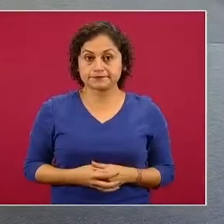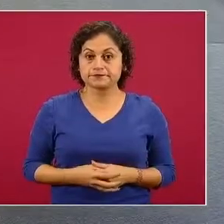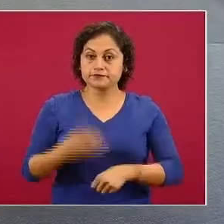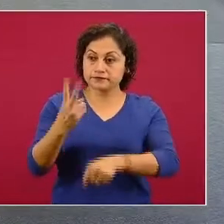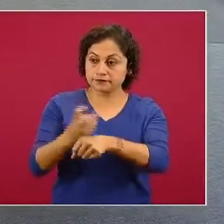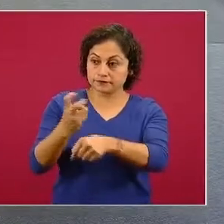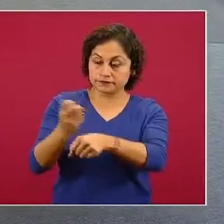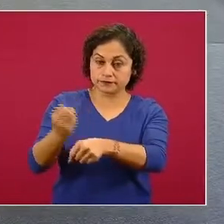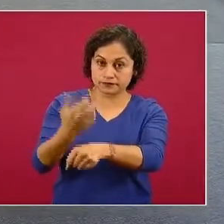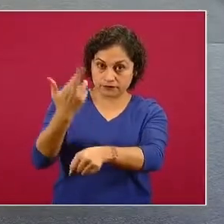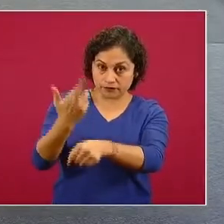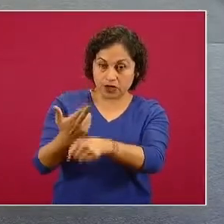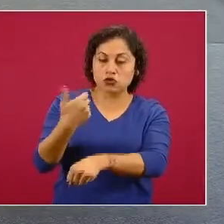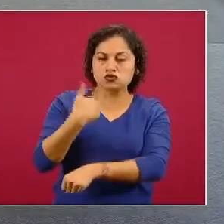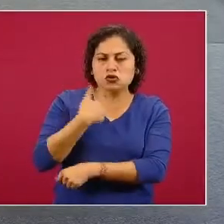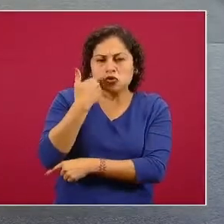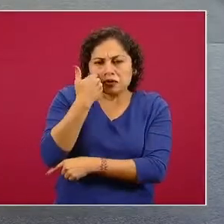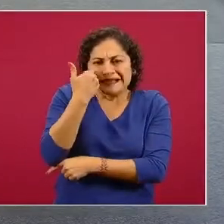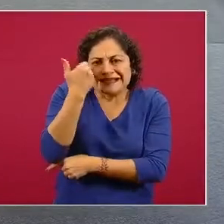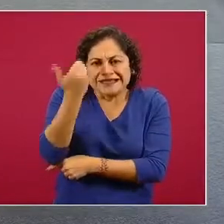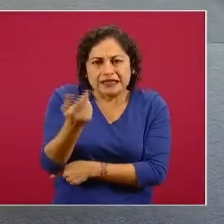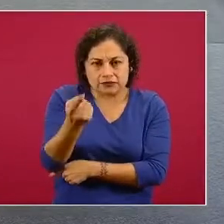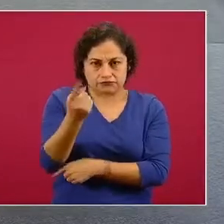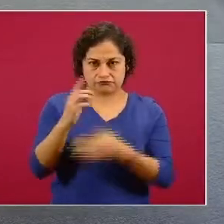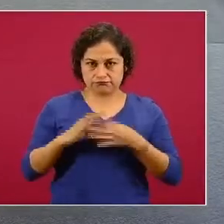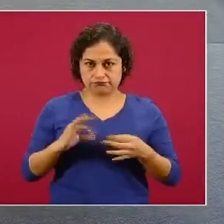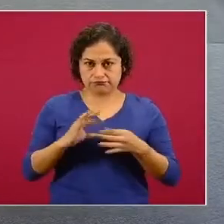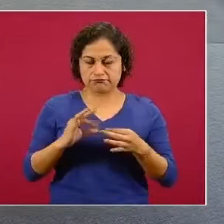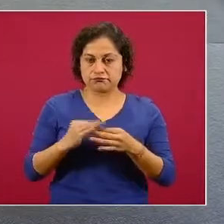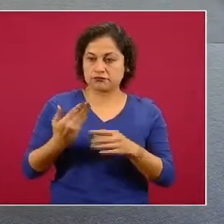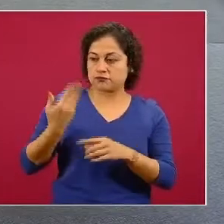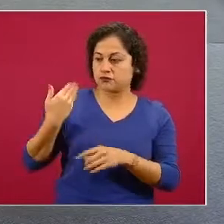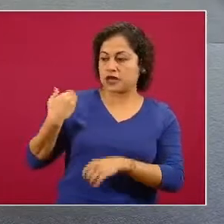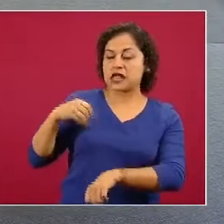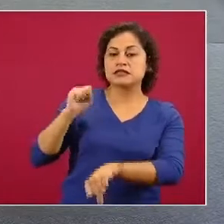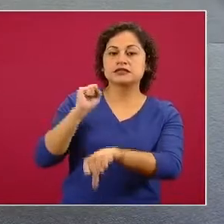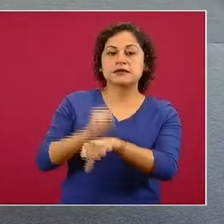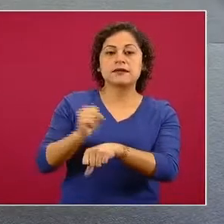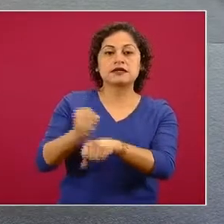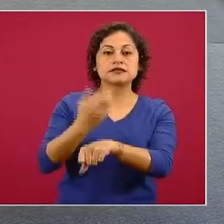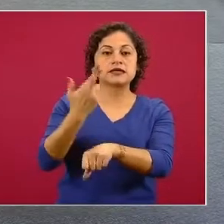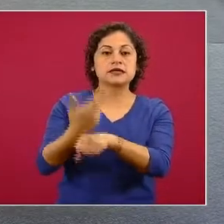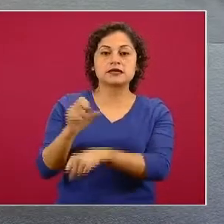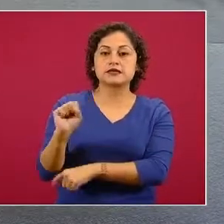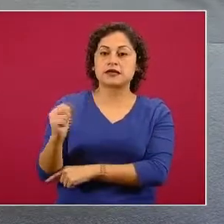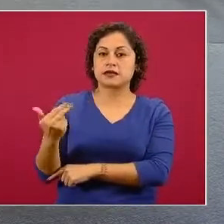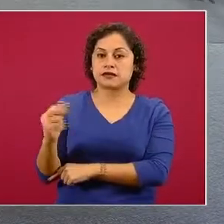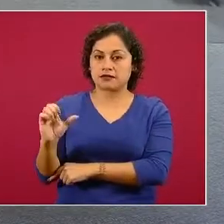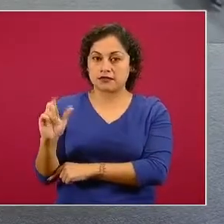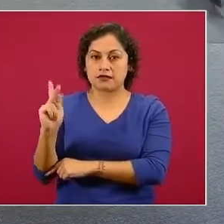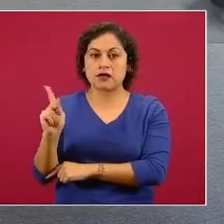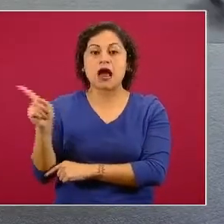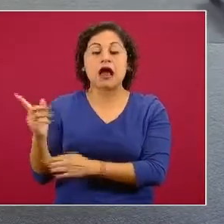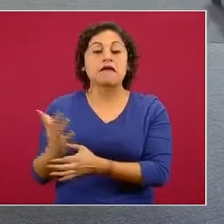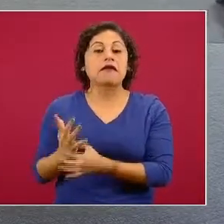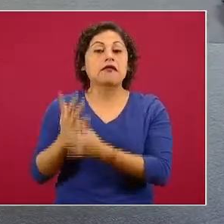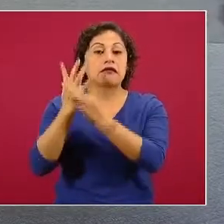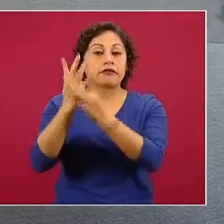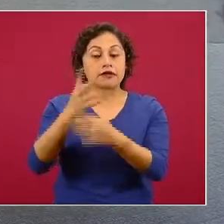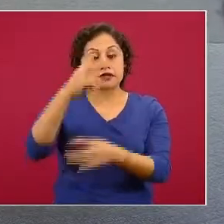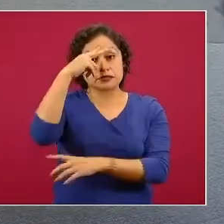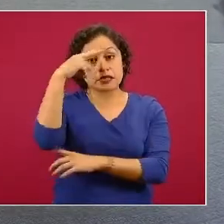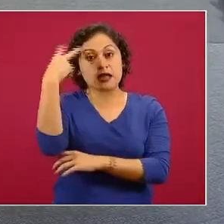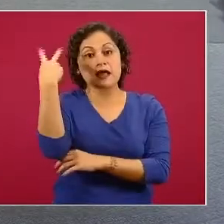Subsecretaria, a mí me gustaría que nos comentara, hace unas semanas el secretario de Hacienda comentó que México tendría la capacidad